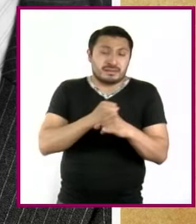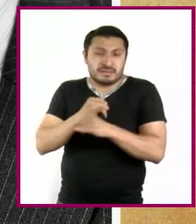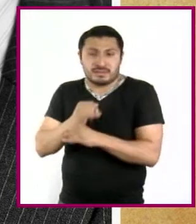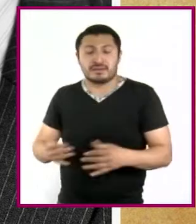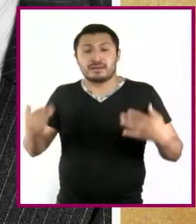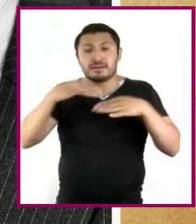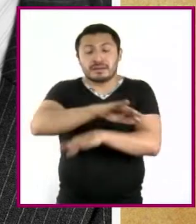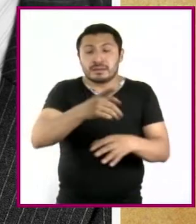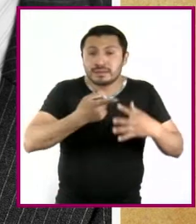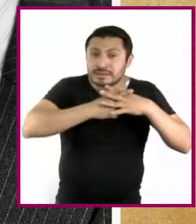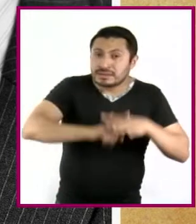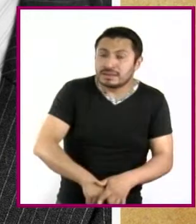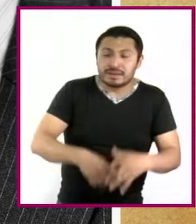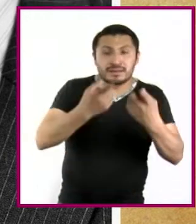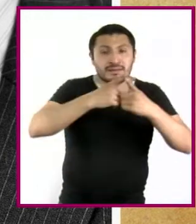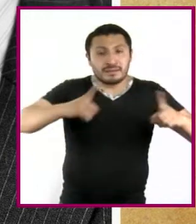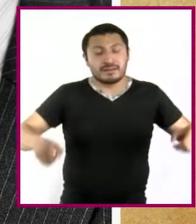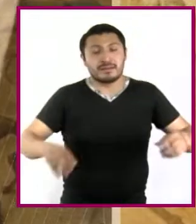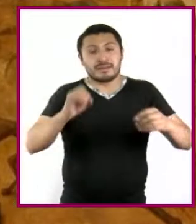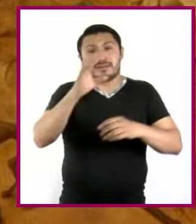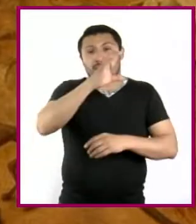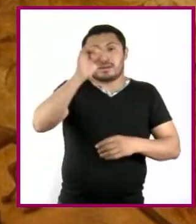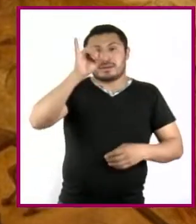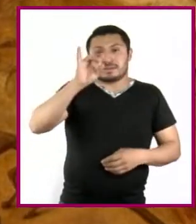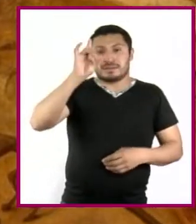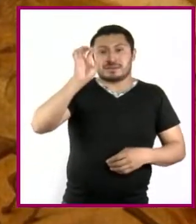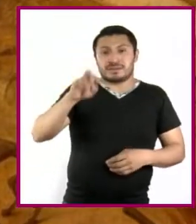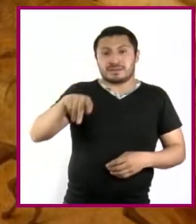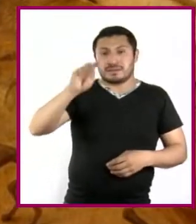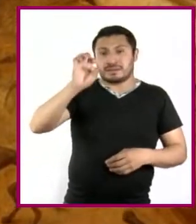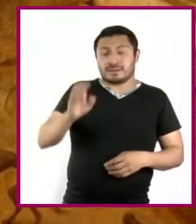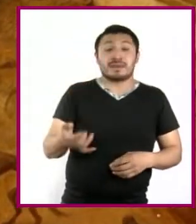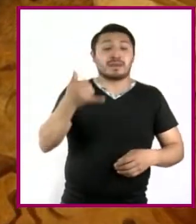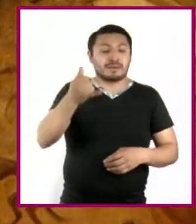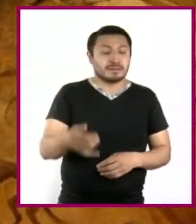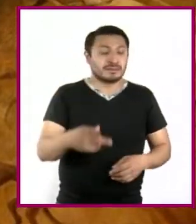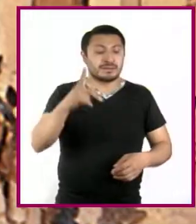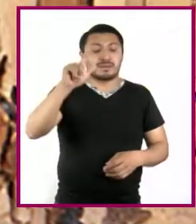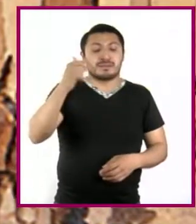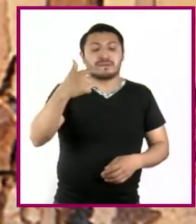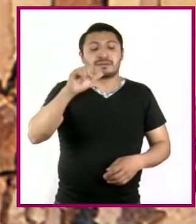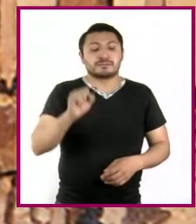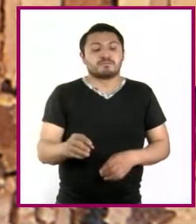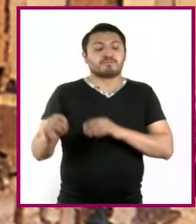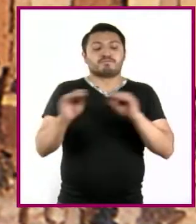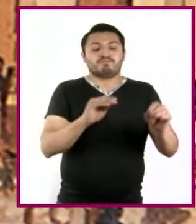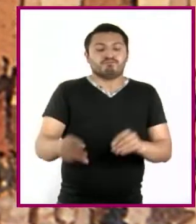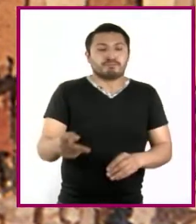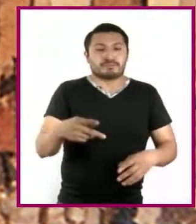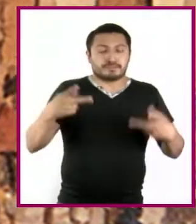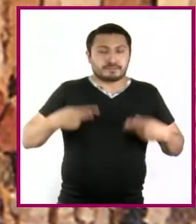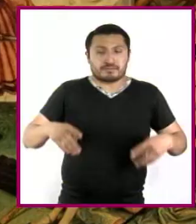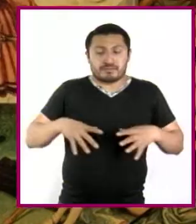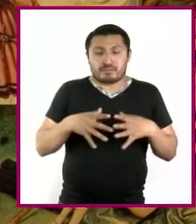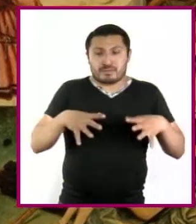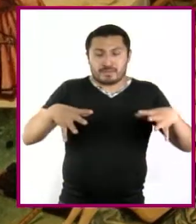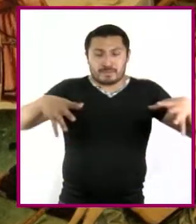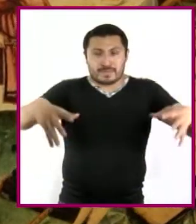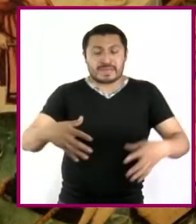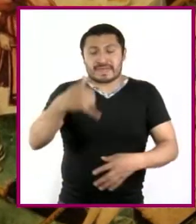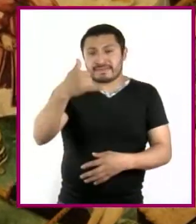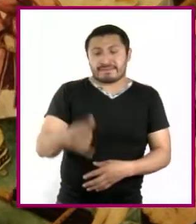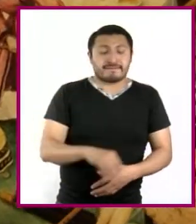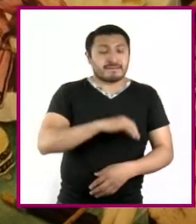del origen y desarrollo de Occidente, sino también de las plagas, movimientos de población y